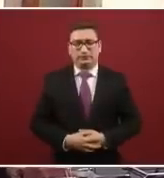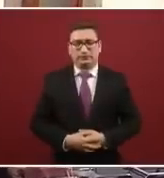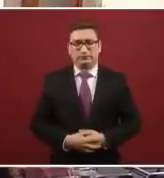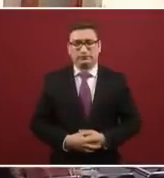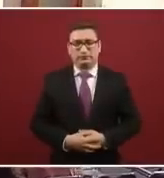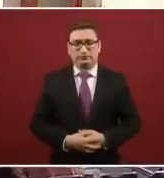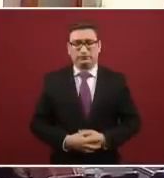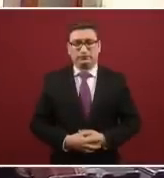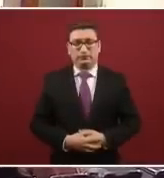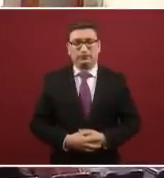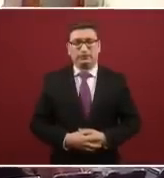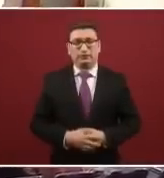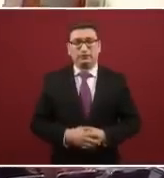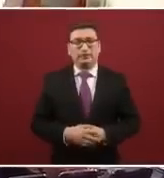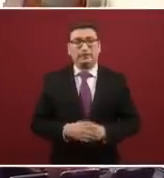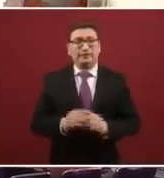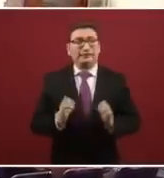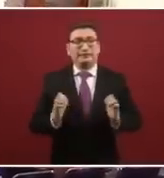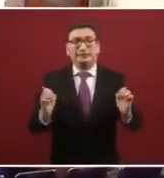estado de emergencia,